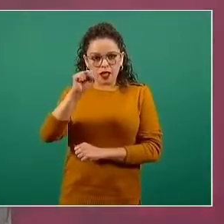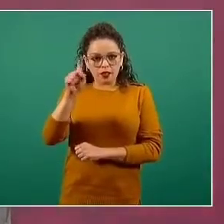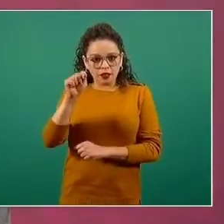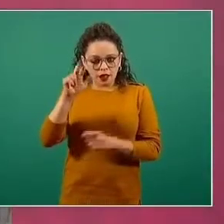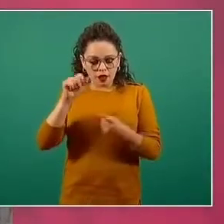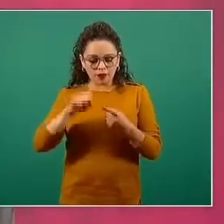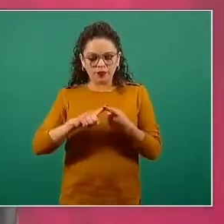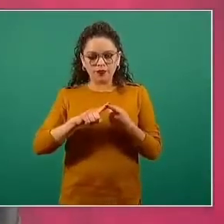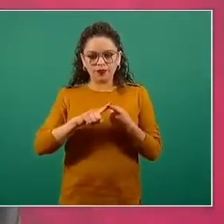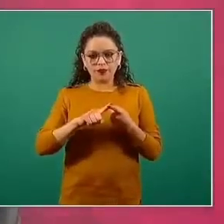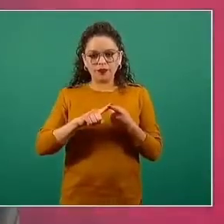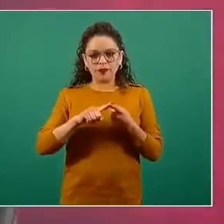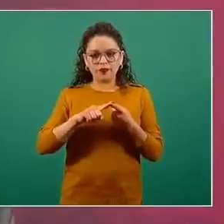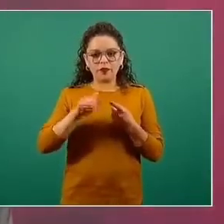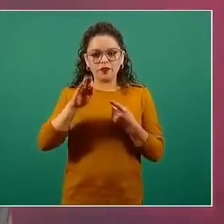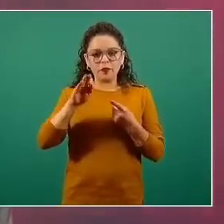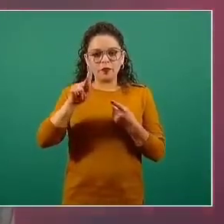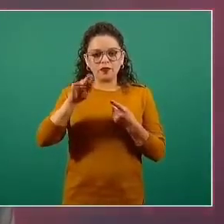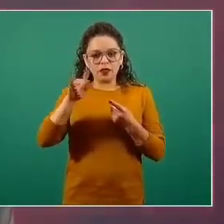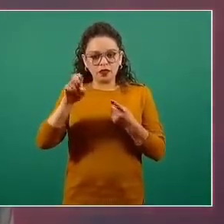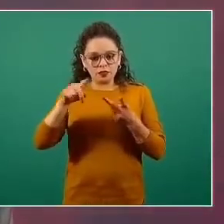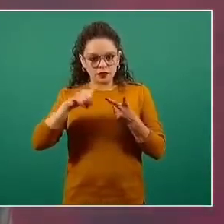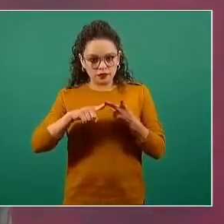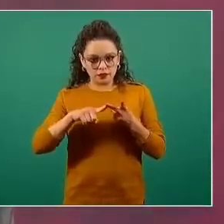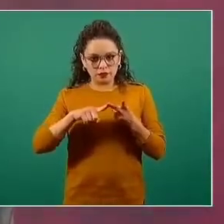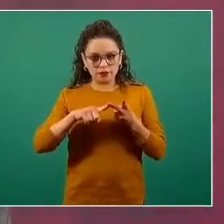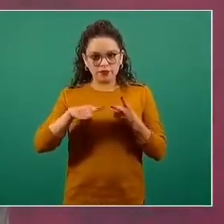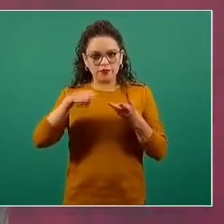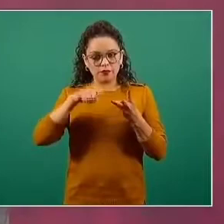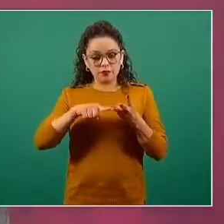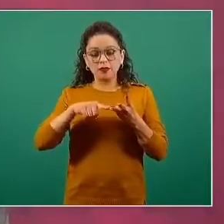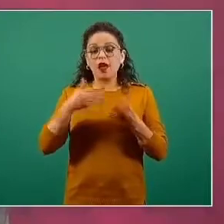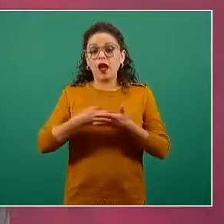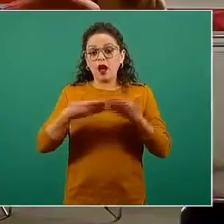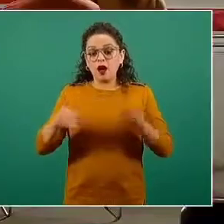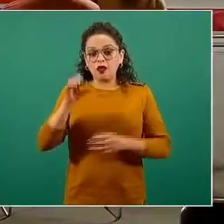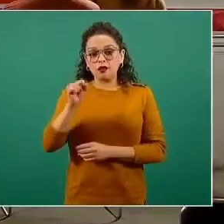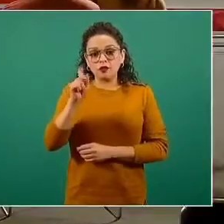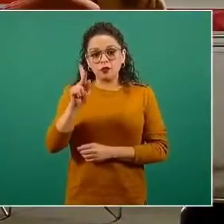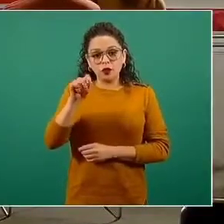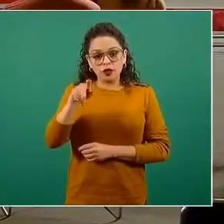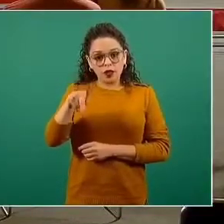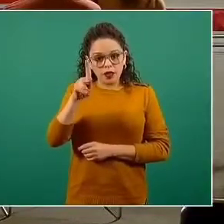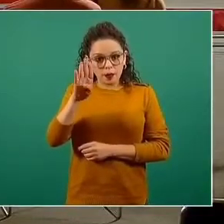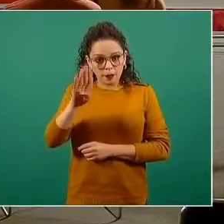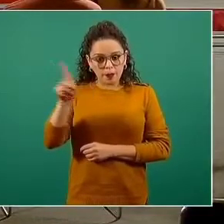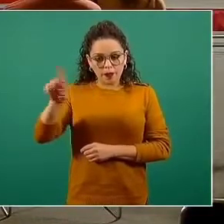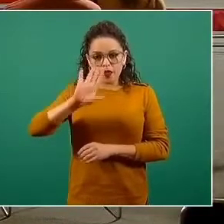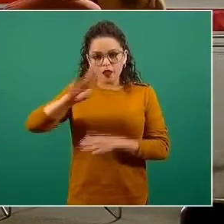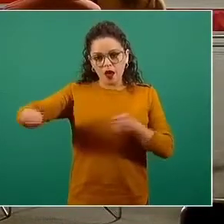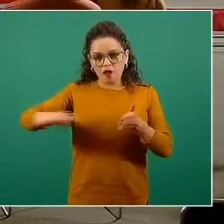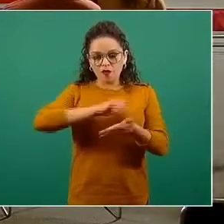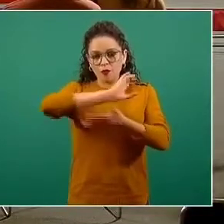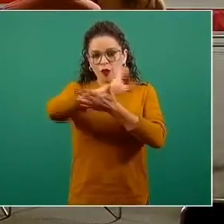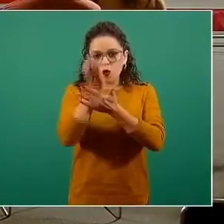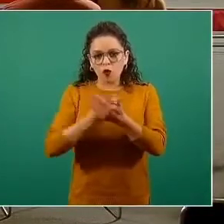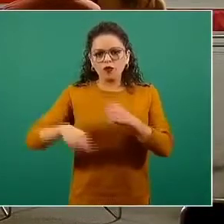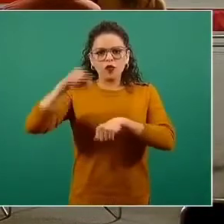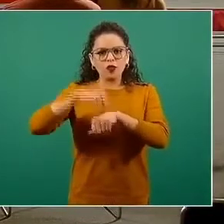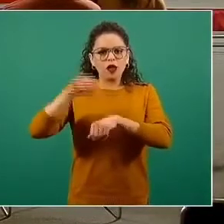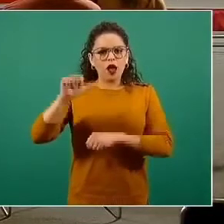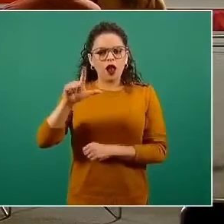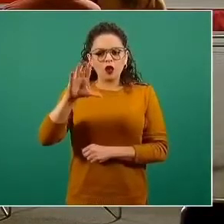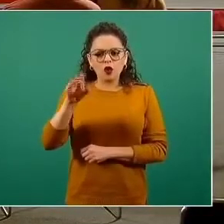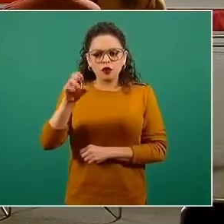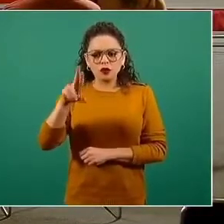y COVAX. Ahora le digo Sputnik V. Sputnik V. Se firmó el contrato por parte del doctor Alcocer. Ayer, como